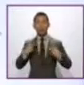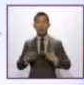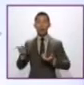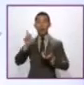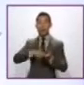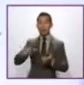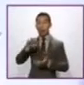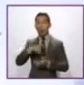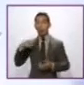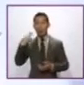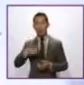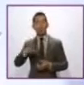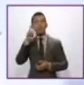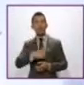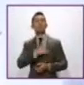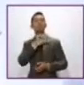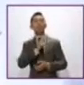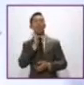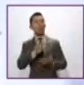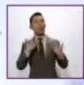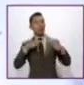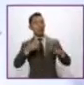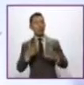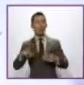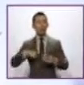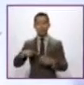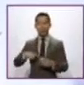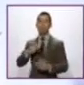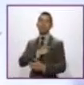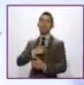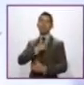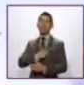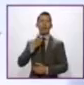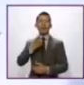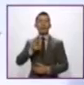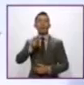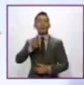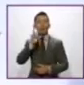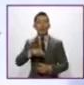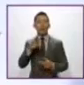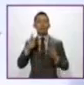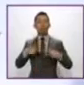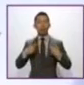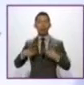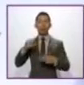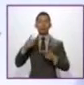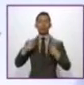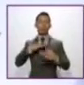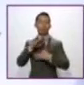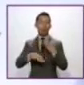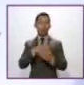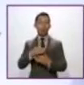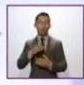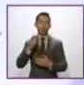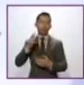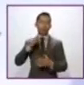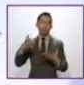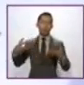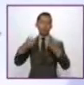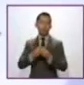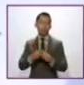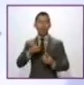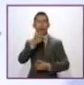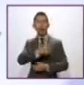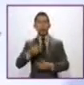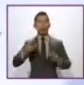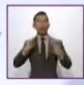en Querétaro realmente nos sintamos representados por nuestro gobierno. Ese es un verdadero gobierno ciudadano, un gobierno que vamos a llevar de la mano de cada